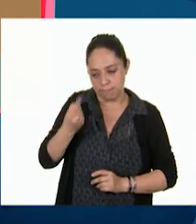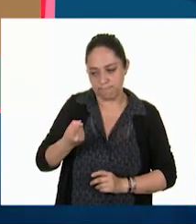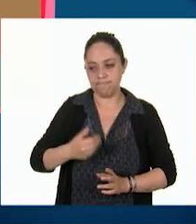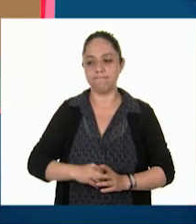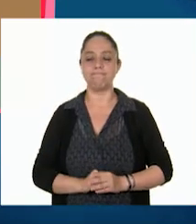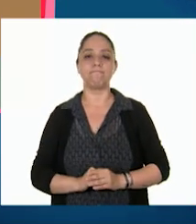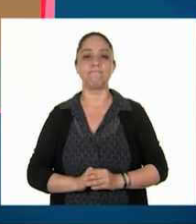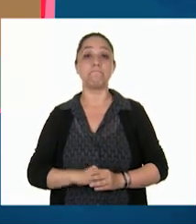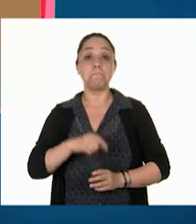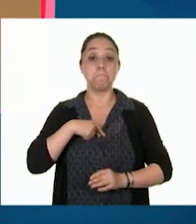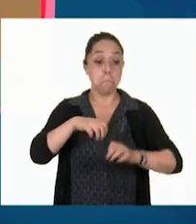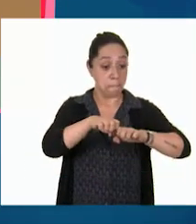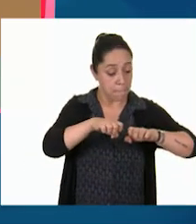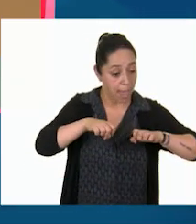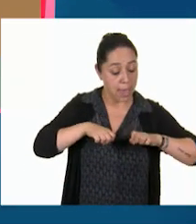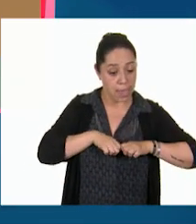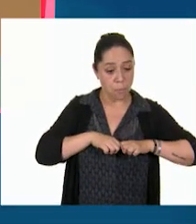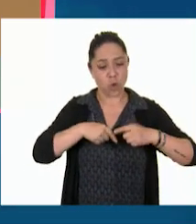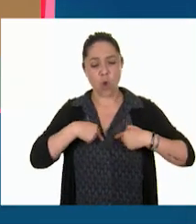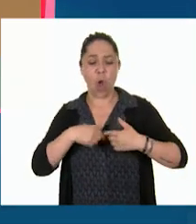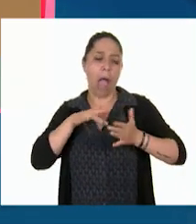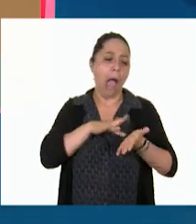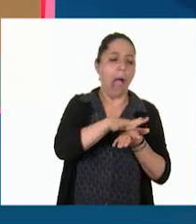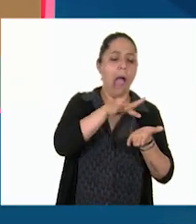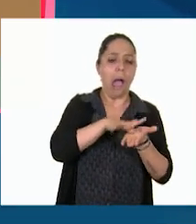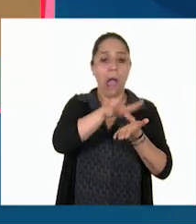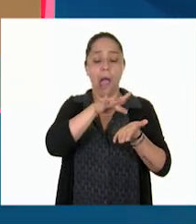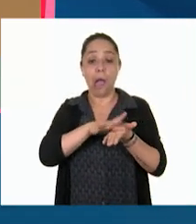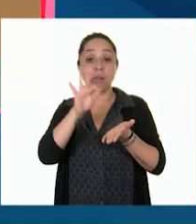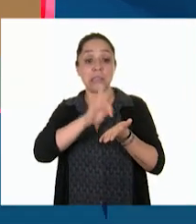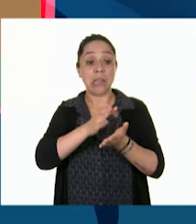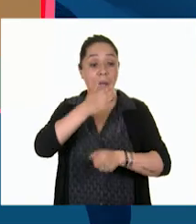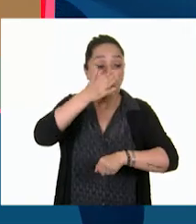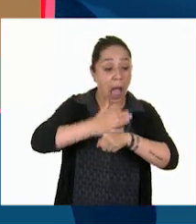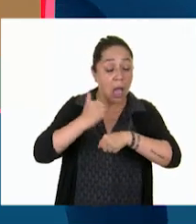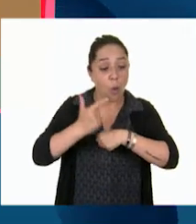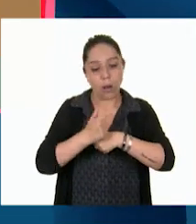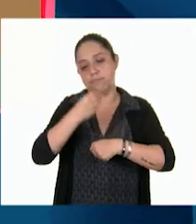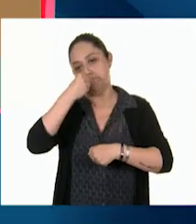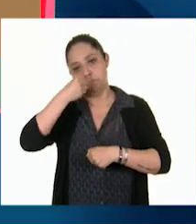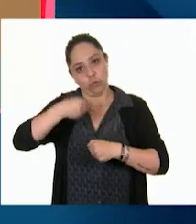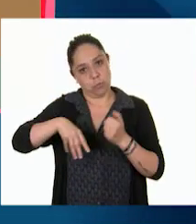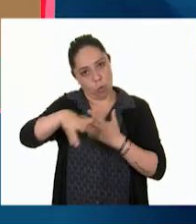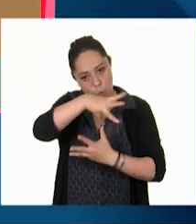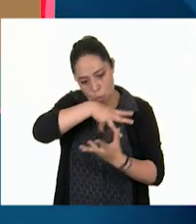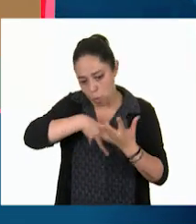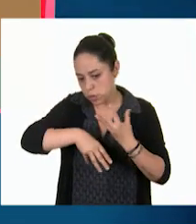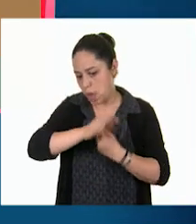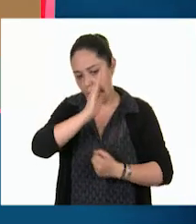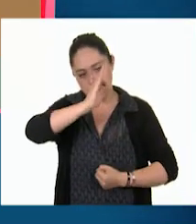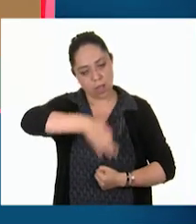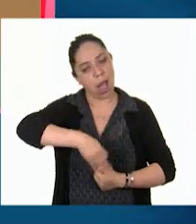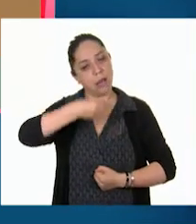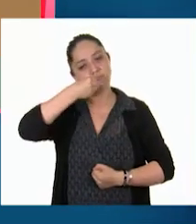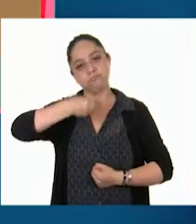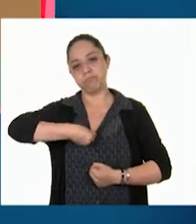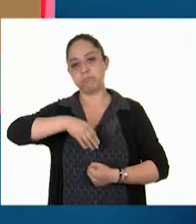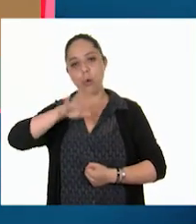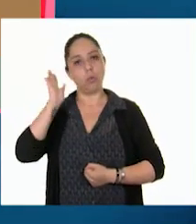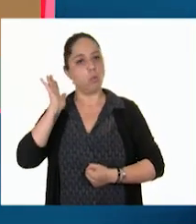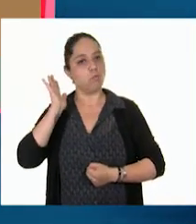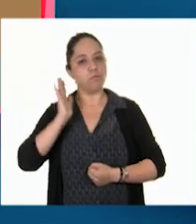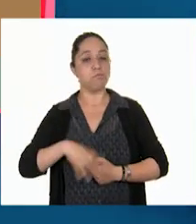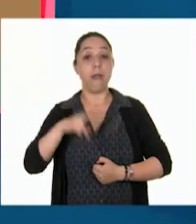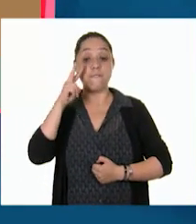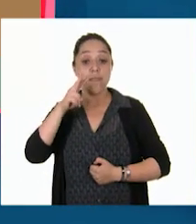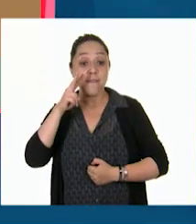Mi afición no me va a llegar. Si se cometen faltas, pues hay que pagar las consecuencias. ¿Eh? Ni hablar. ¡Ay, mire, mire! ¡Ya